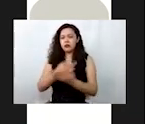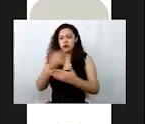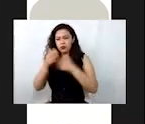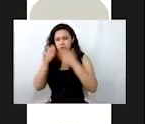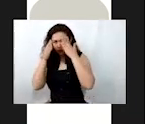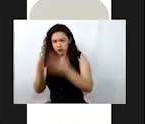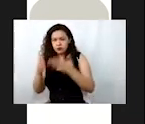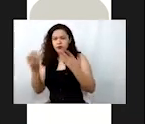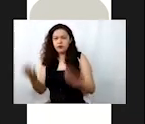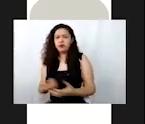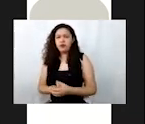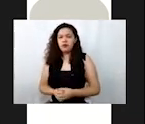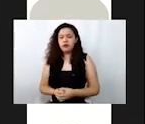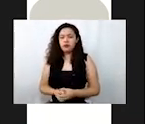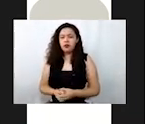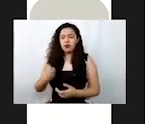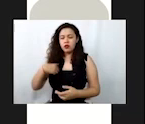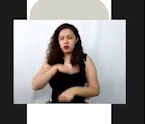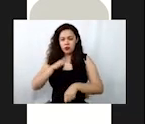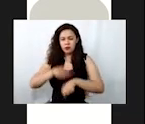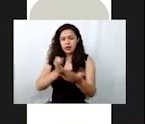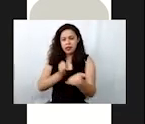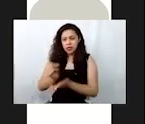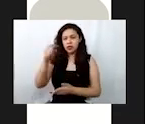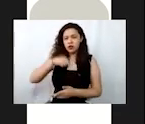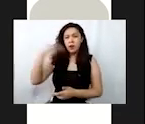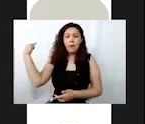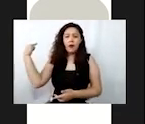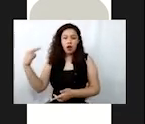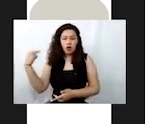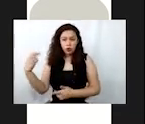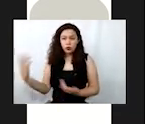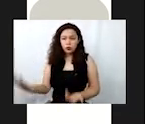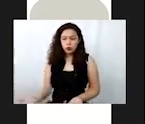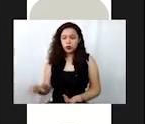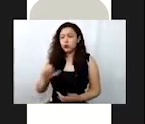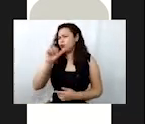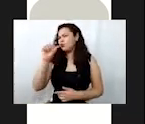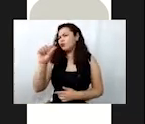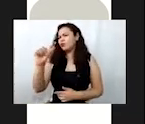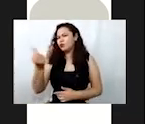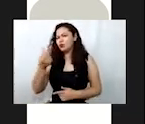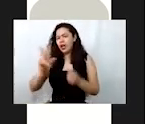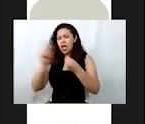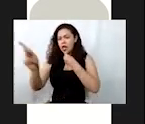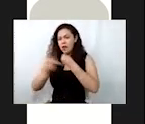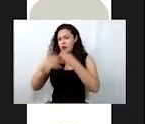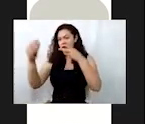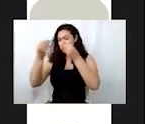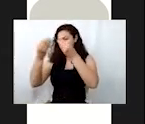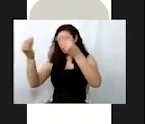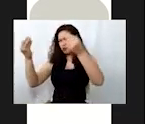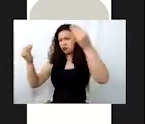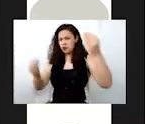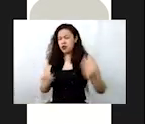hecho Somos Más Decididos en Veracruz, y muchas otras que de verdad en el país, hasta personas de la